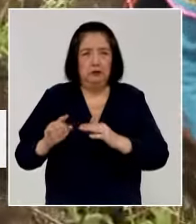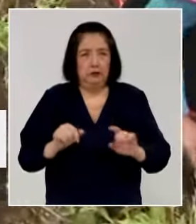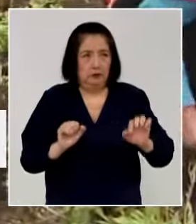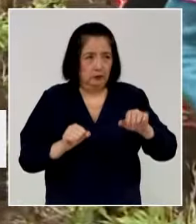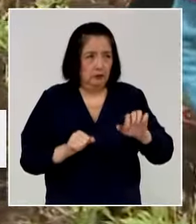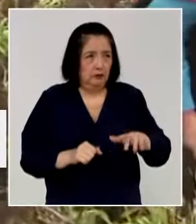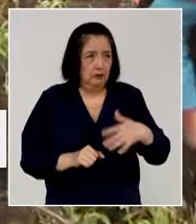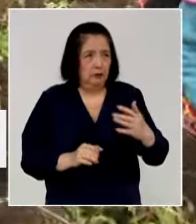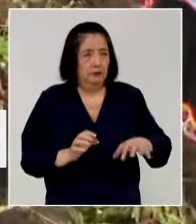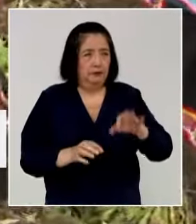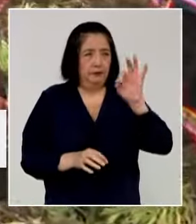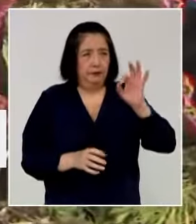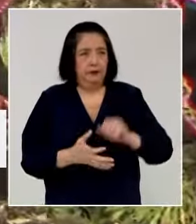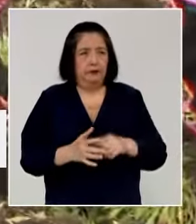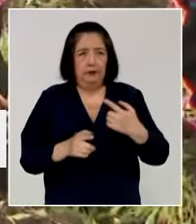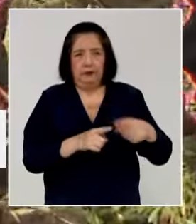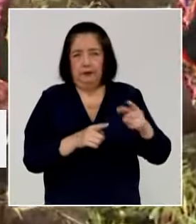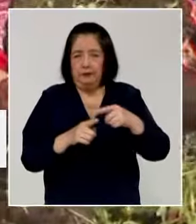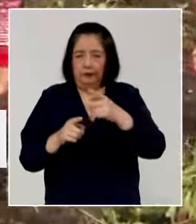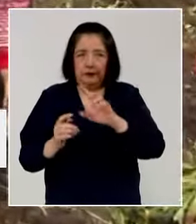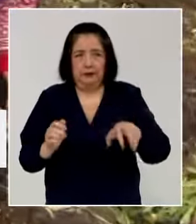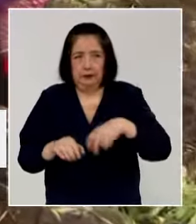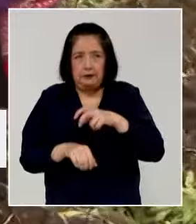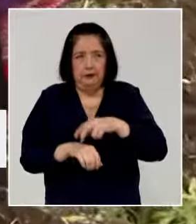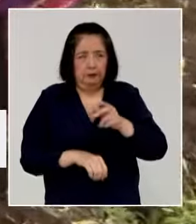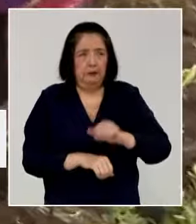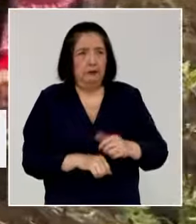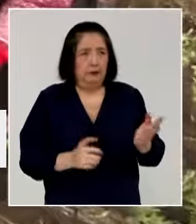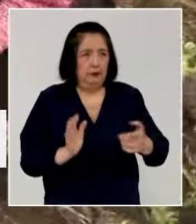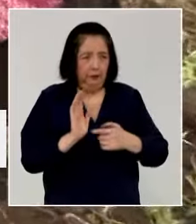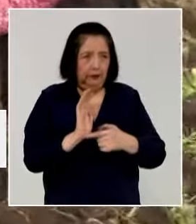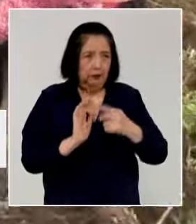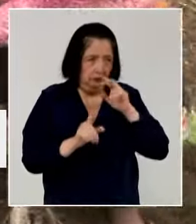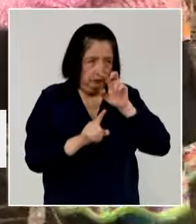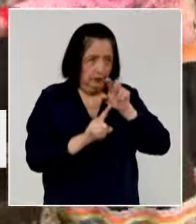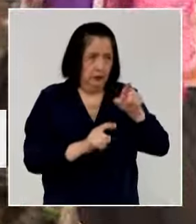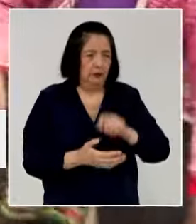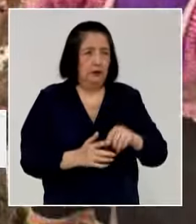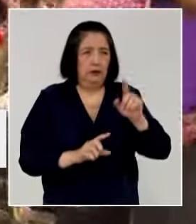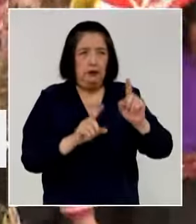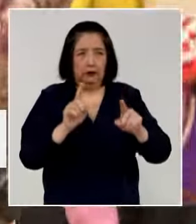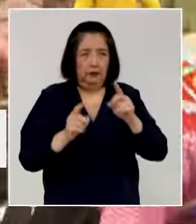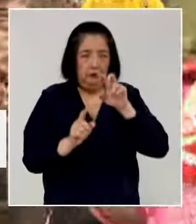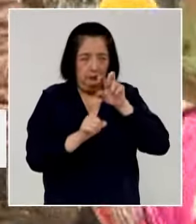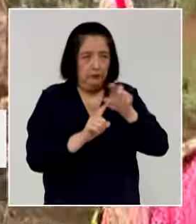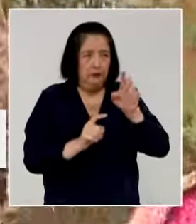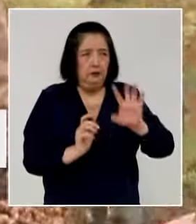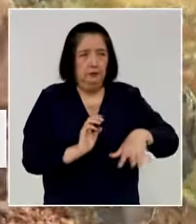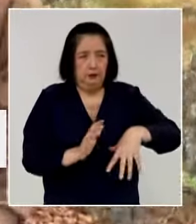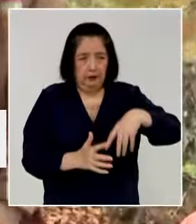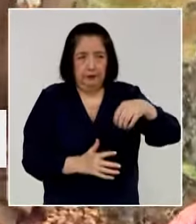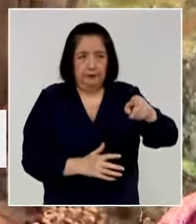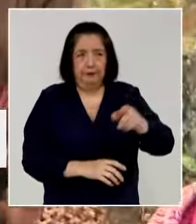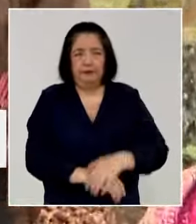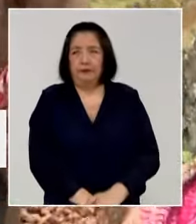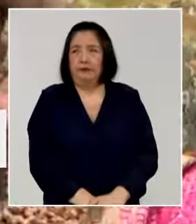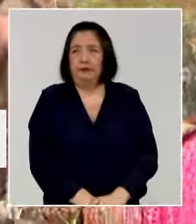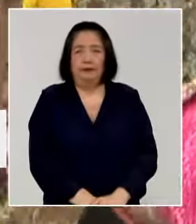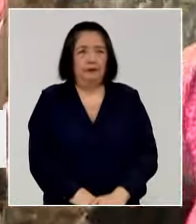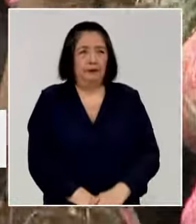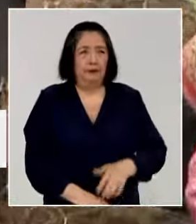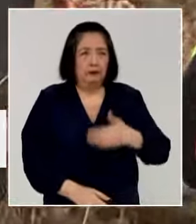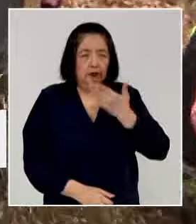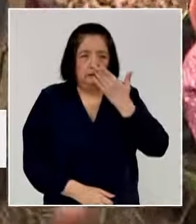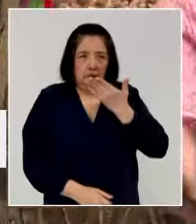donde hemos encontrado una gran biodiversidad de estas papas. Se las voy a mostrar, por ejemplo, acá tenemos algunas que están, mira, recién saliditas. Huelen